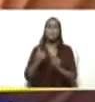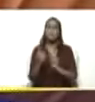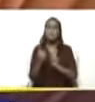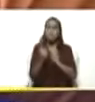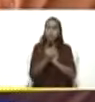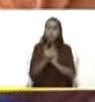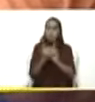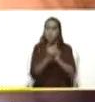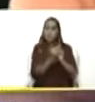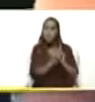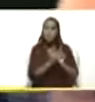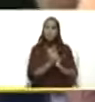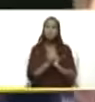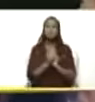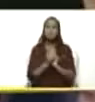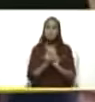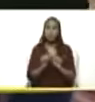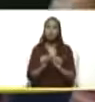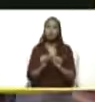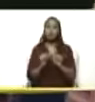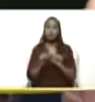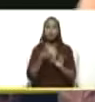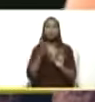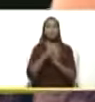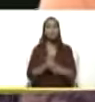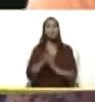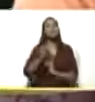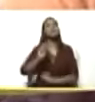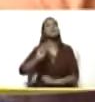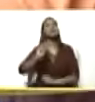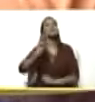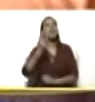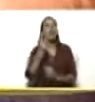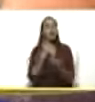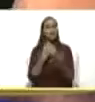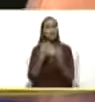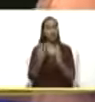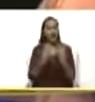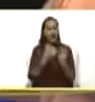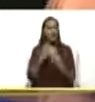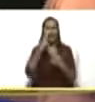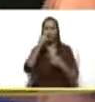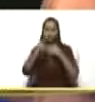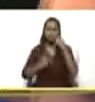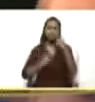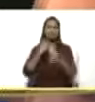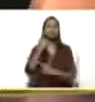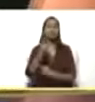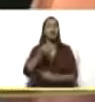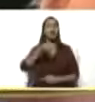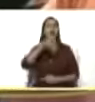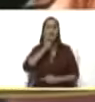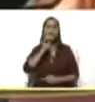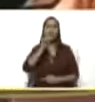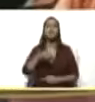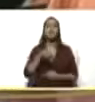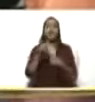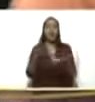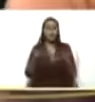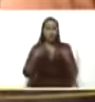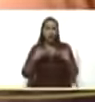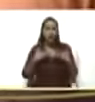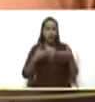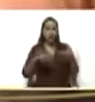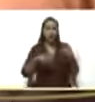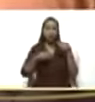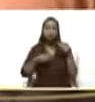país, que continúa desarrollándose en su tercera edición y recibiendo además cada uno de estos obsequios y regalos para que